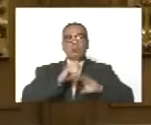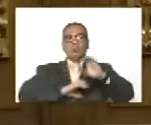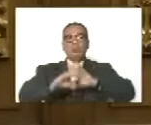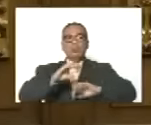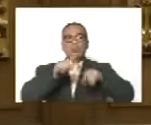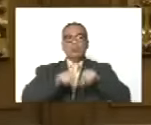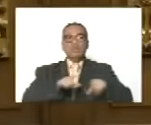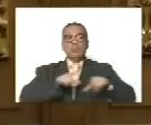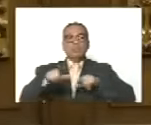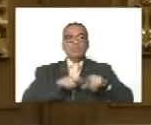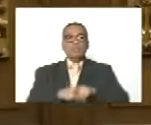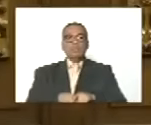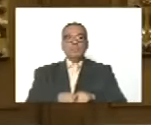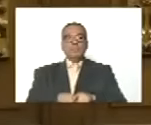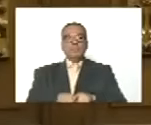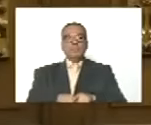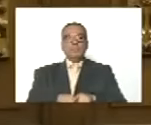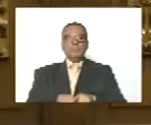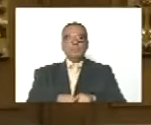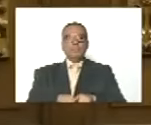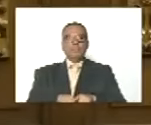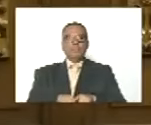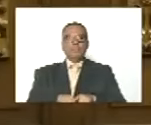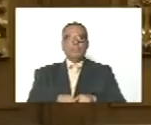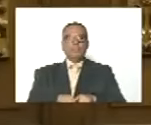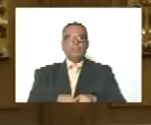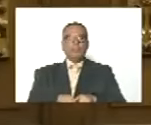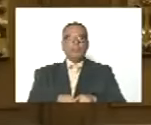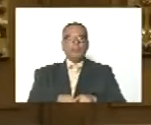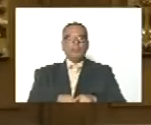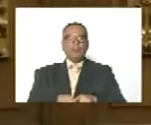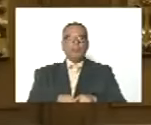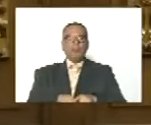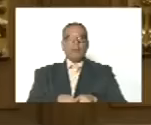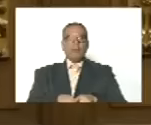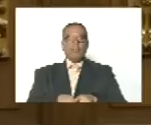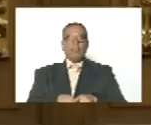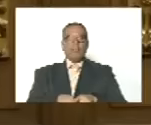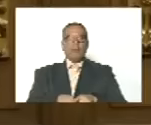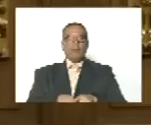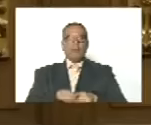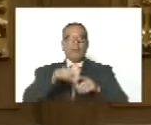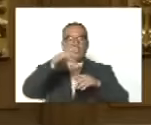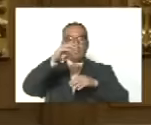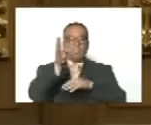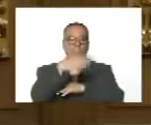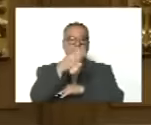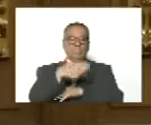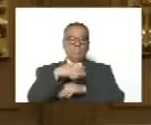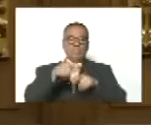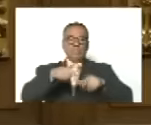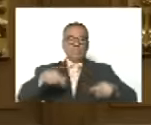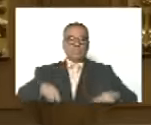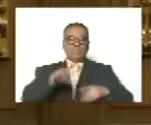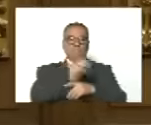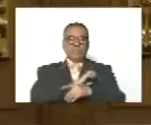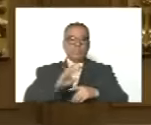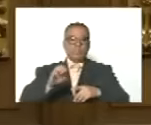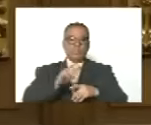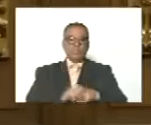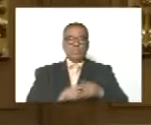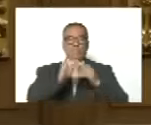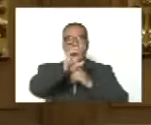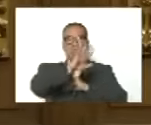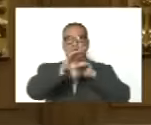científicamente. Es nada más y nada menos que el rubro bandera del cinturón ecuatorial, donde hay